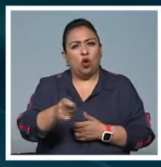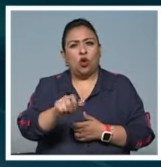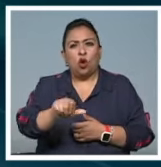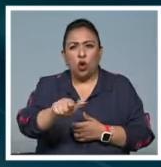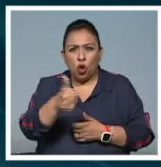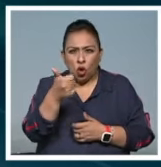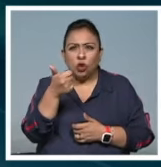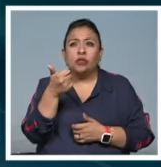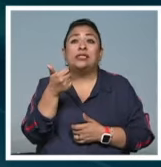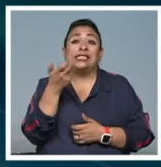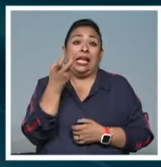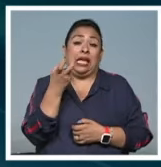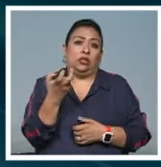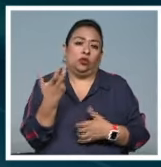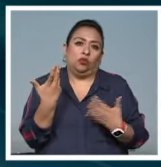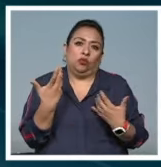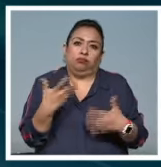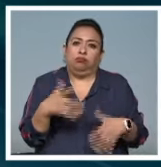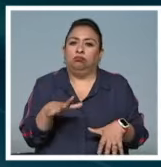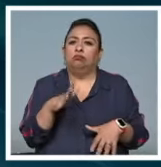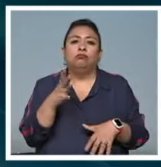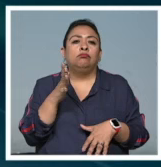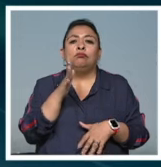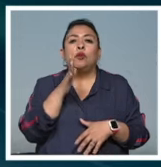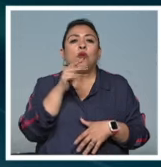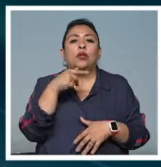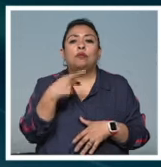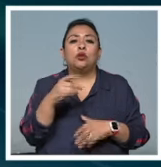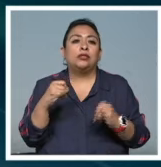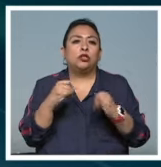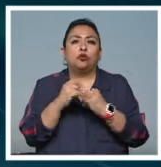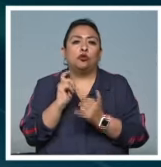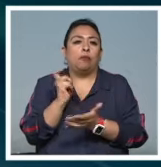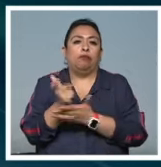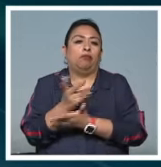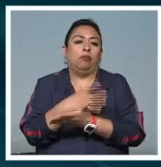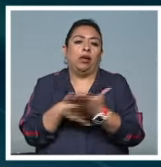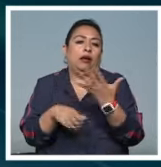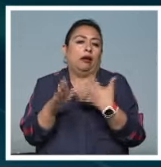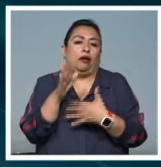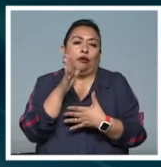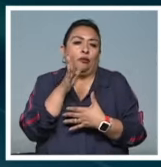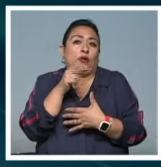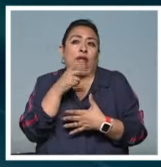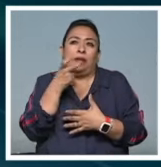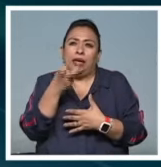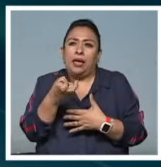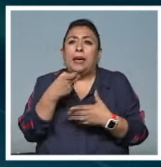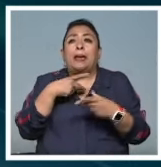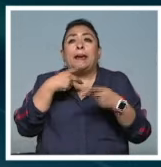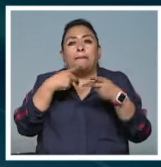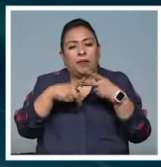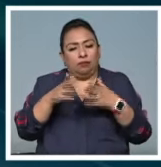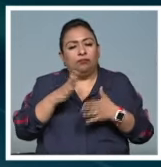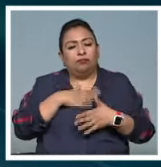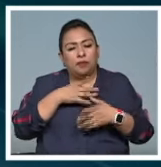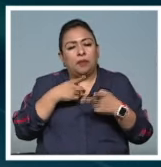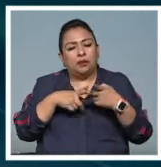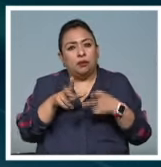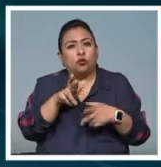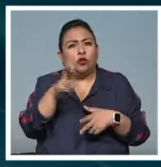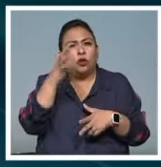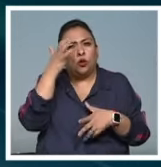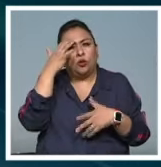11, y eso pues no hay manera alguna en la que la institución se lo pueda pagar. Más creo que este es un comienzo en la que nosotros podemos empezar a